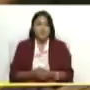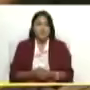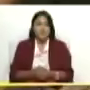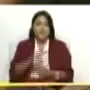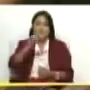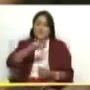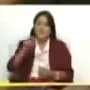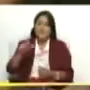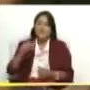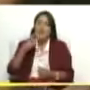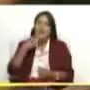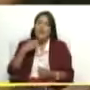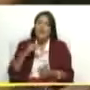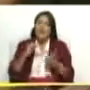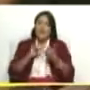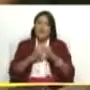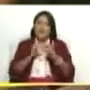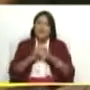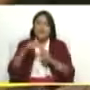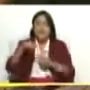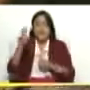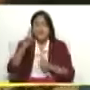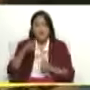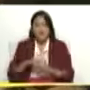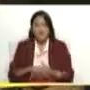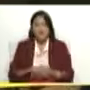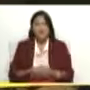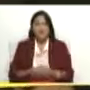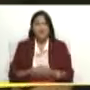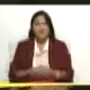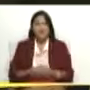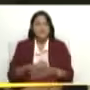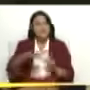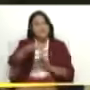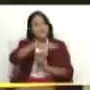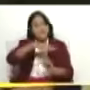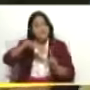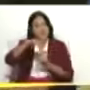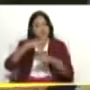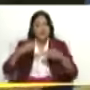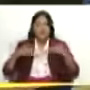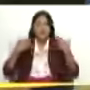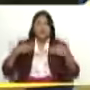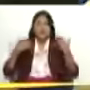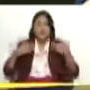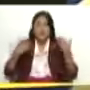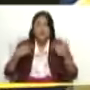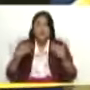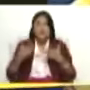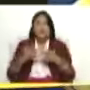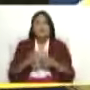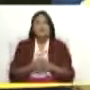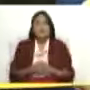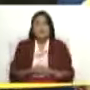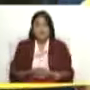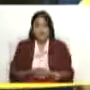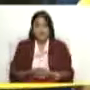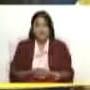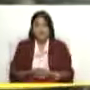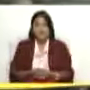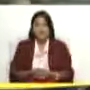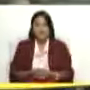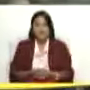los jóvenes de la patria un ambiente como ya lo hemos dicho cargado de mucha alegría acá